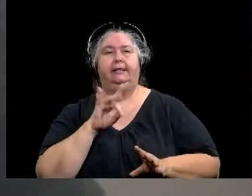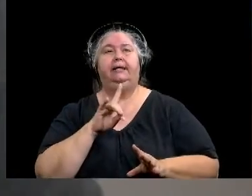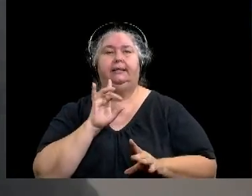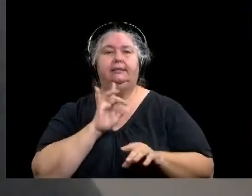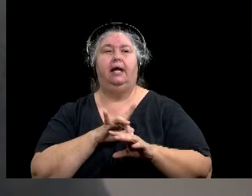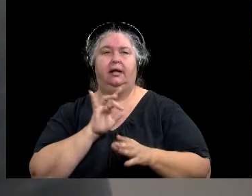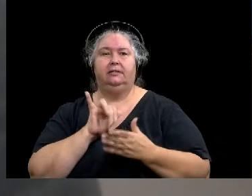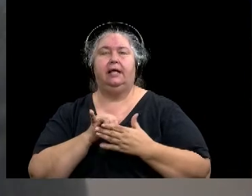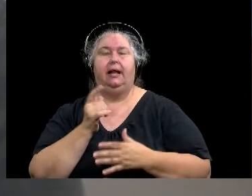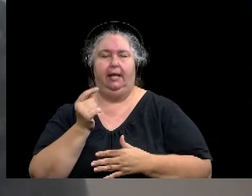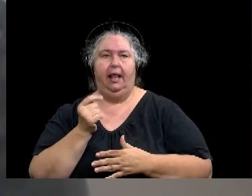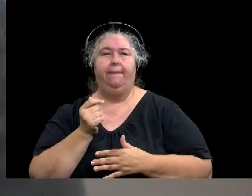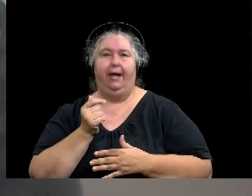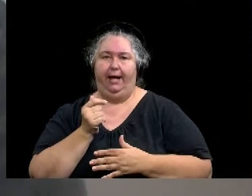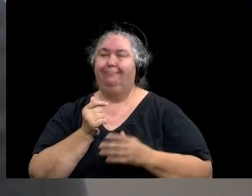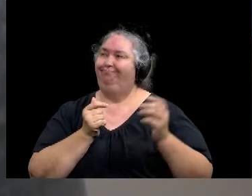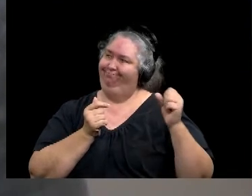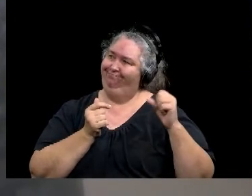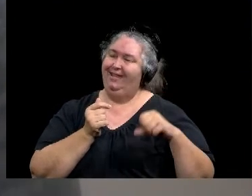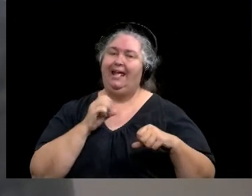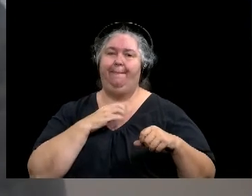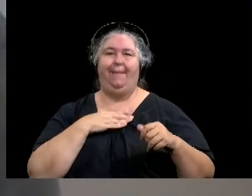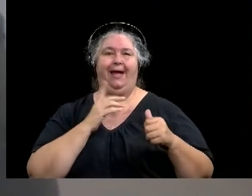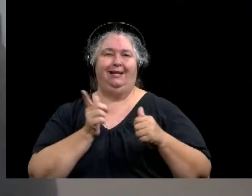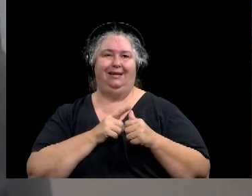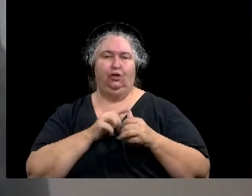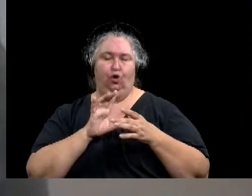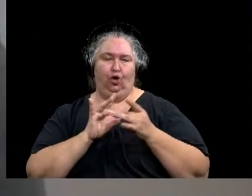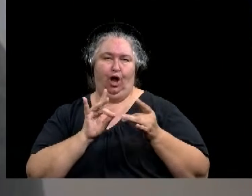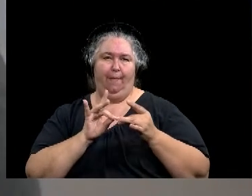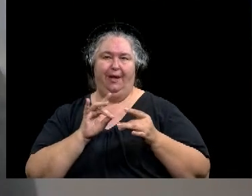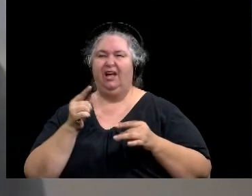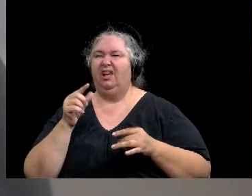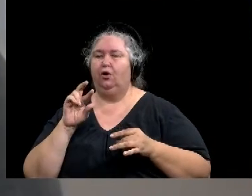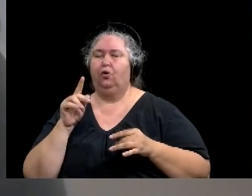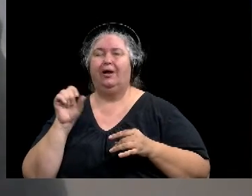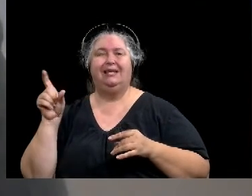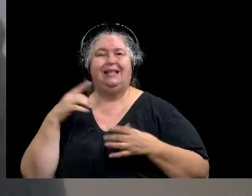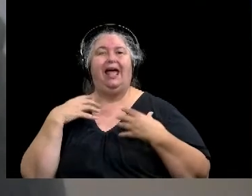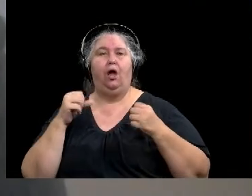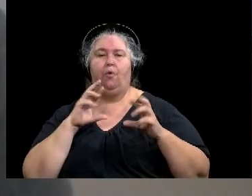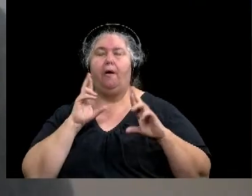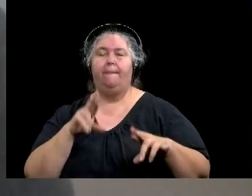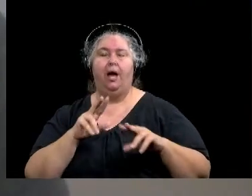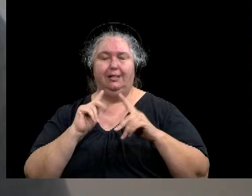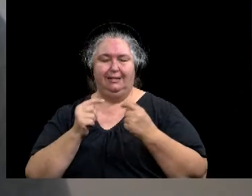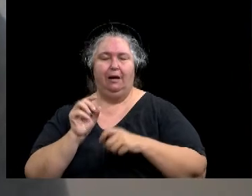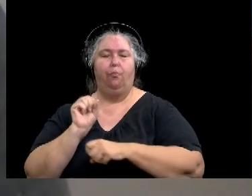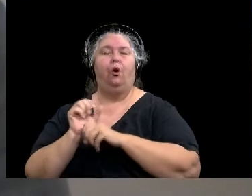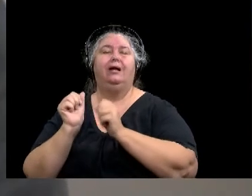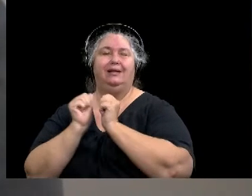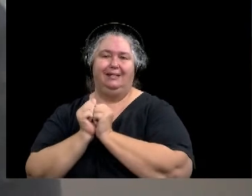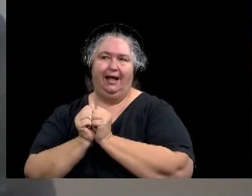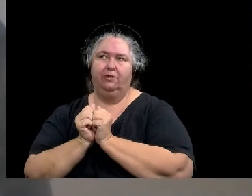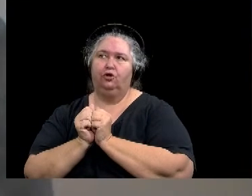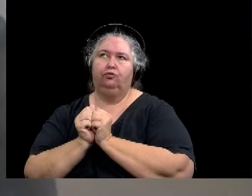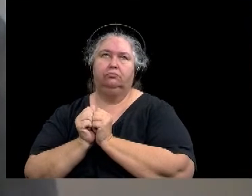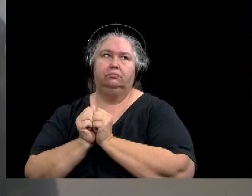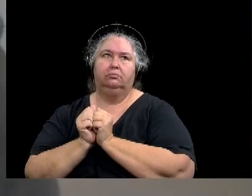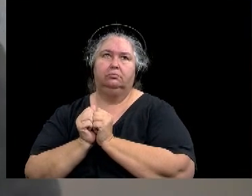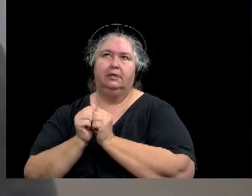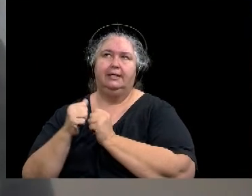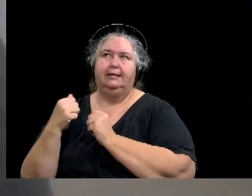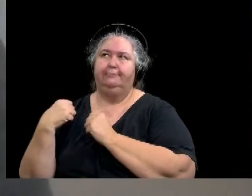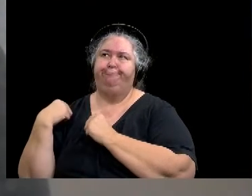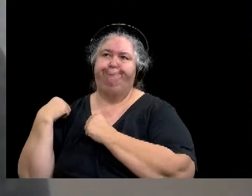he dicho un poco de eso en mi comentario inicial nuestro responder hemos